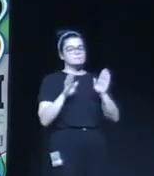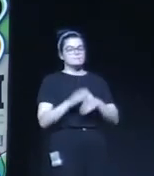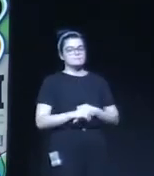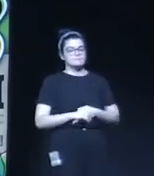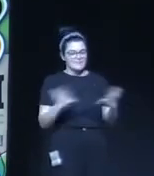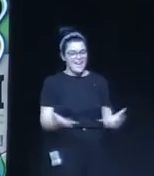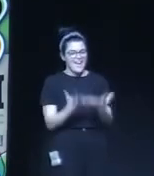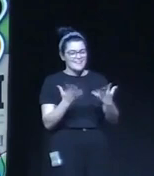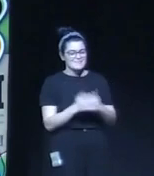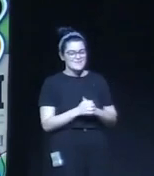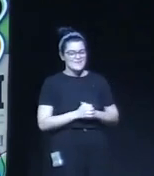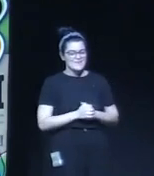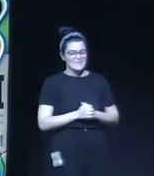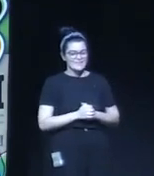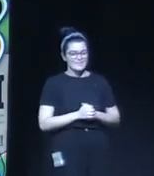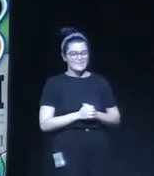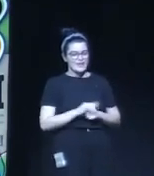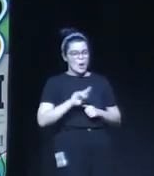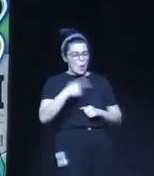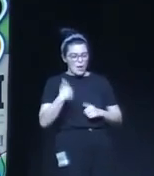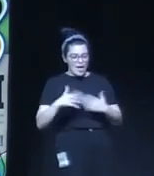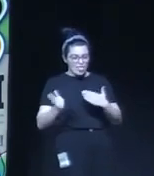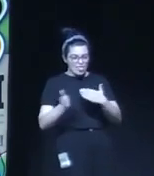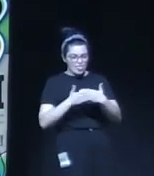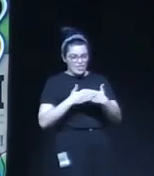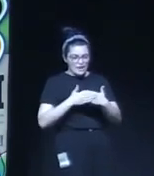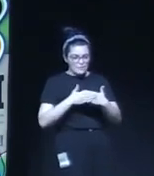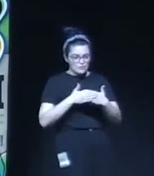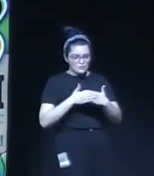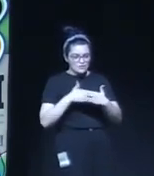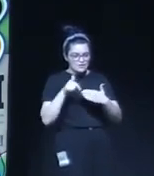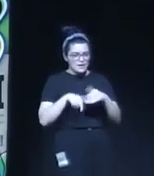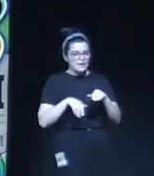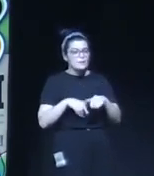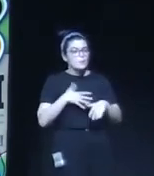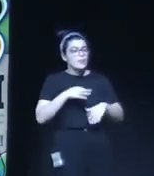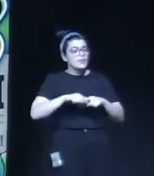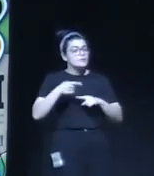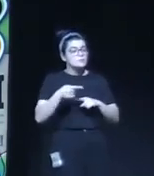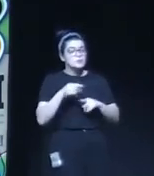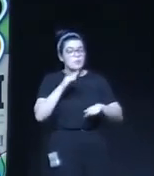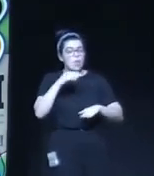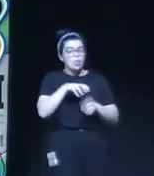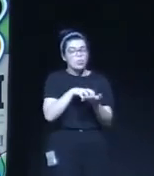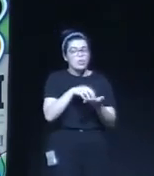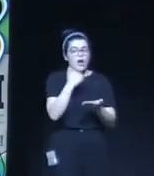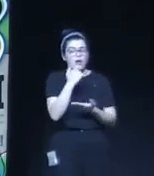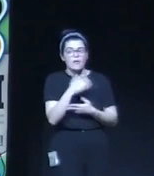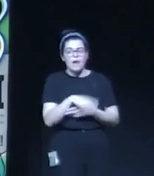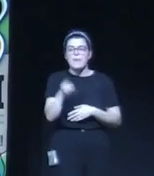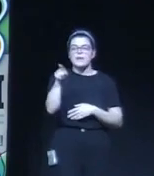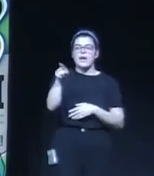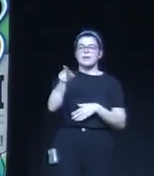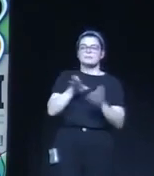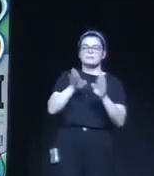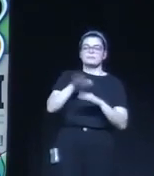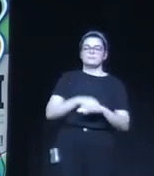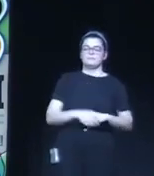Venga, luego vamos a cerrar el chiringuito y os vais a quedar con alguna pregunta. ¿Nadie se anima? Mira, ahí,